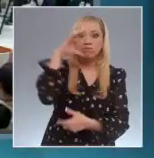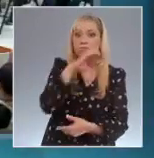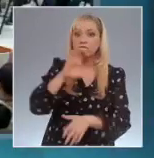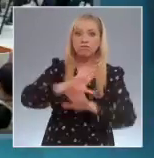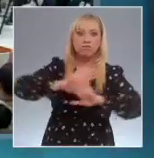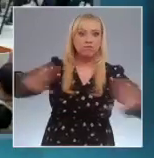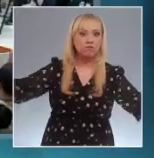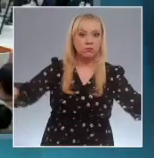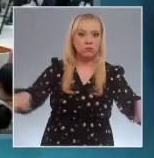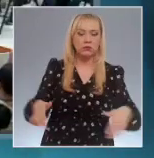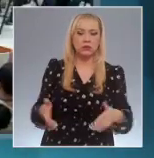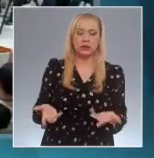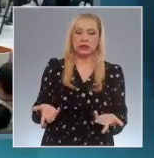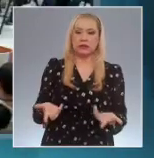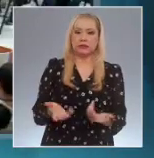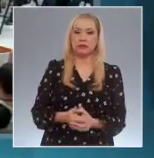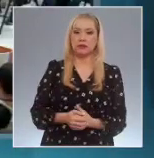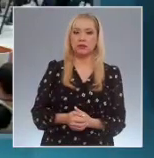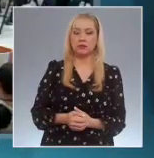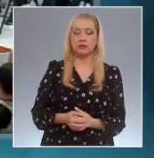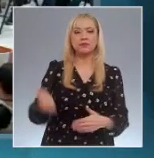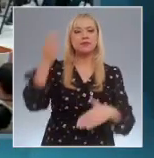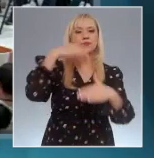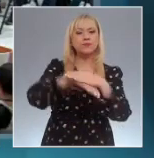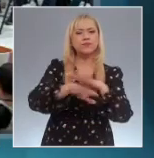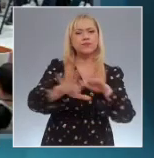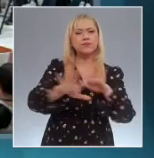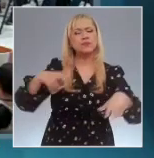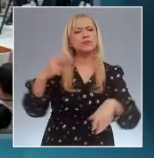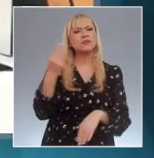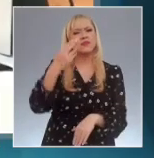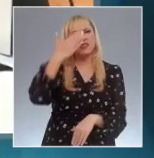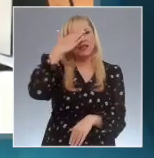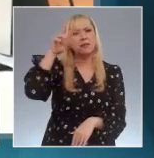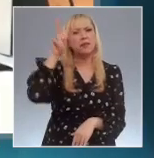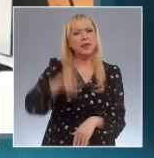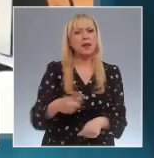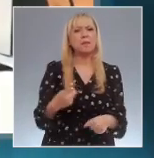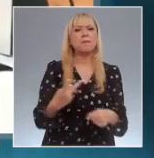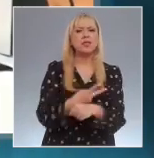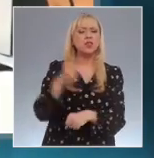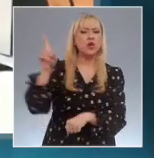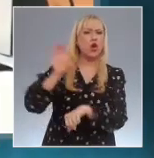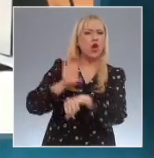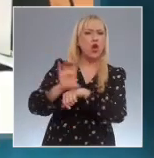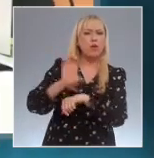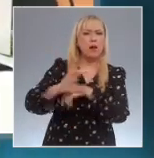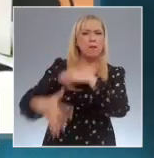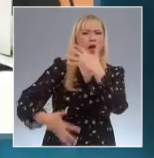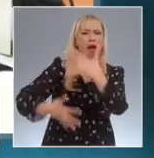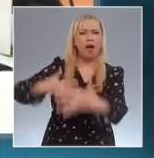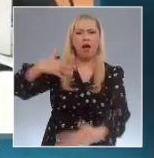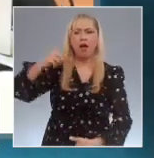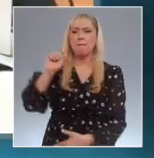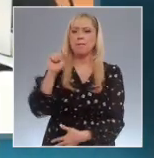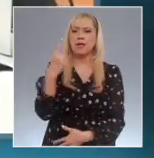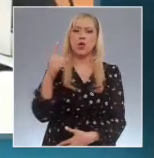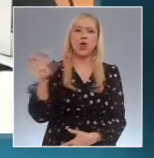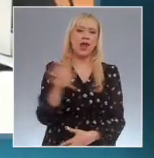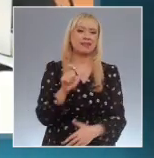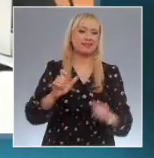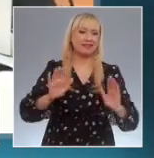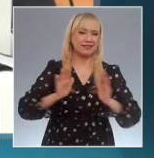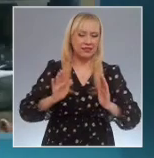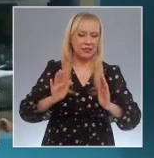Durante la audiencia sobre el reconocimiento de la verdad en el caso colombiano de Casanare, 21 exmilitares, 2 civiles y un general en